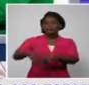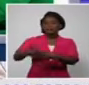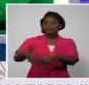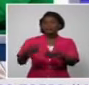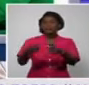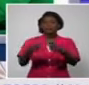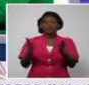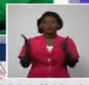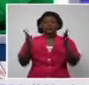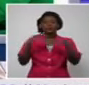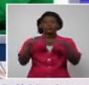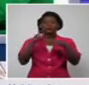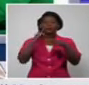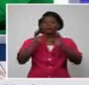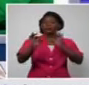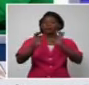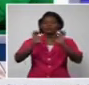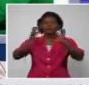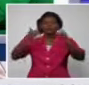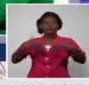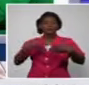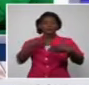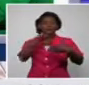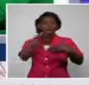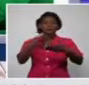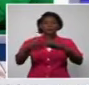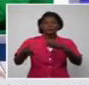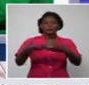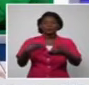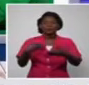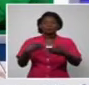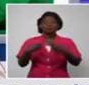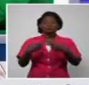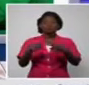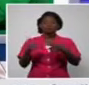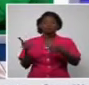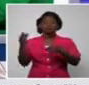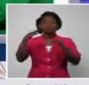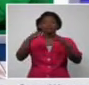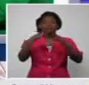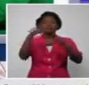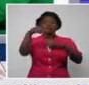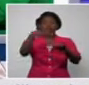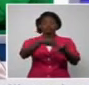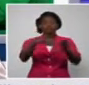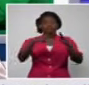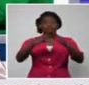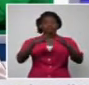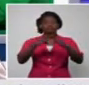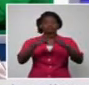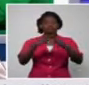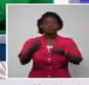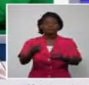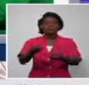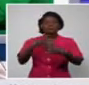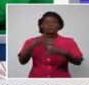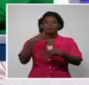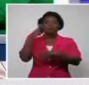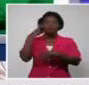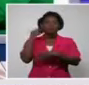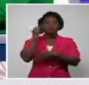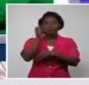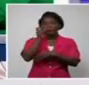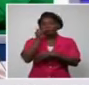llevamos la enfermedad a la casa. Y los otros que son de mucho riesgo, aunque se